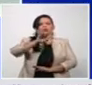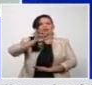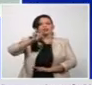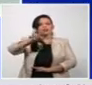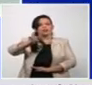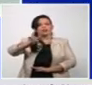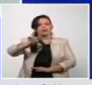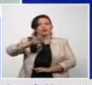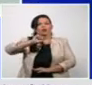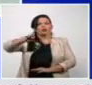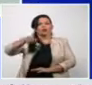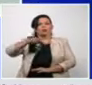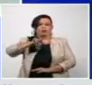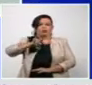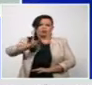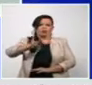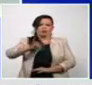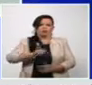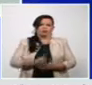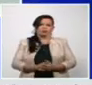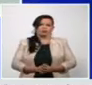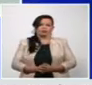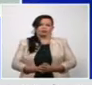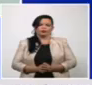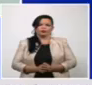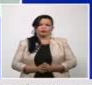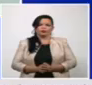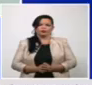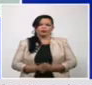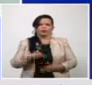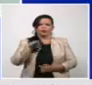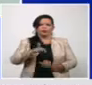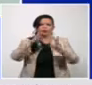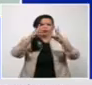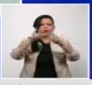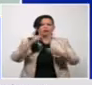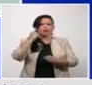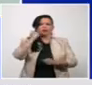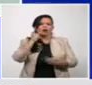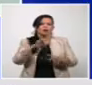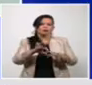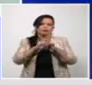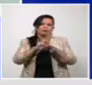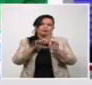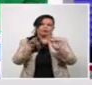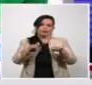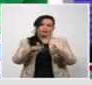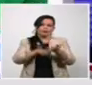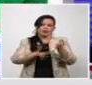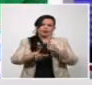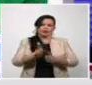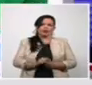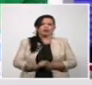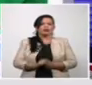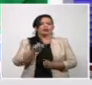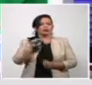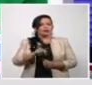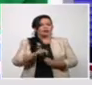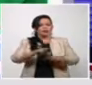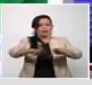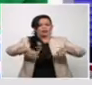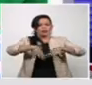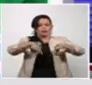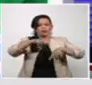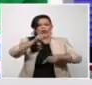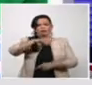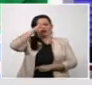287,9%. Es la más elevada de este territorio. Este es el comportamiento de Cuba, y a